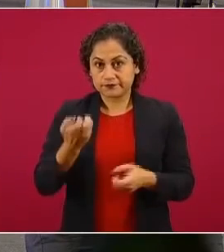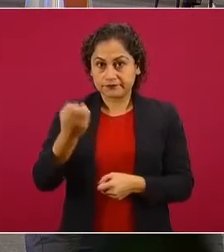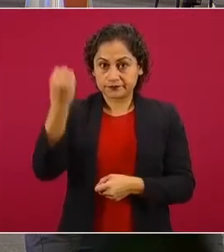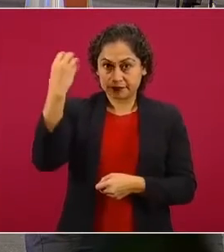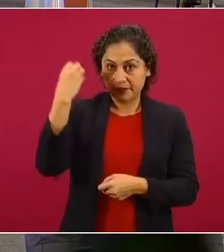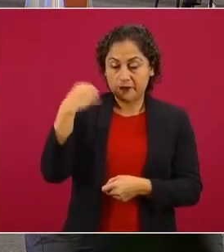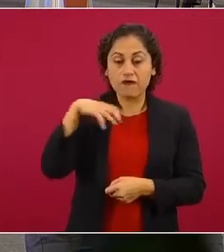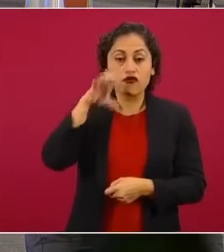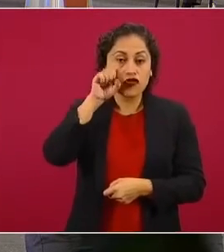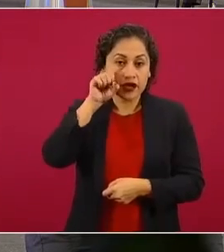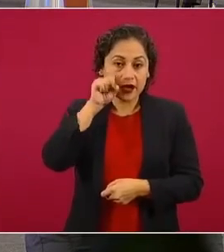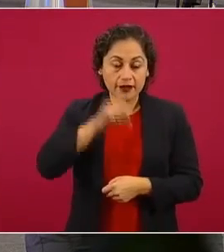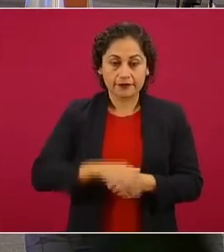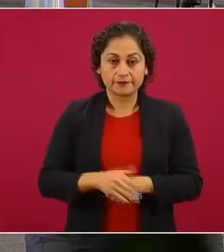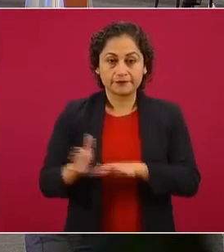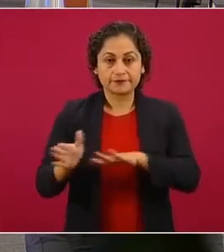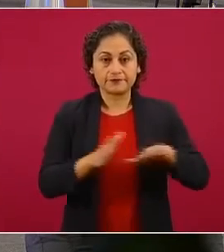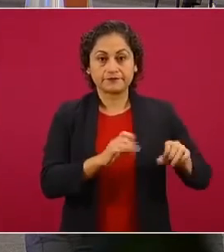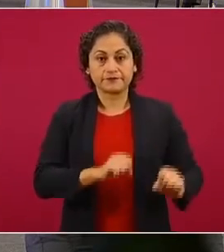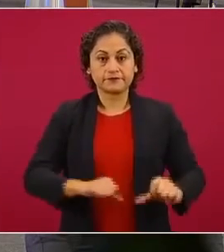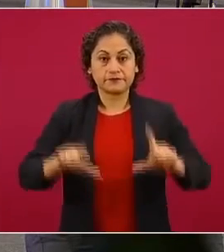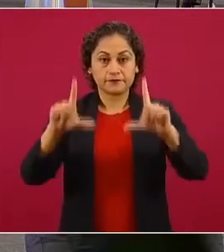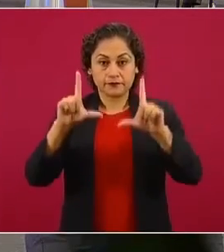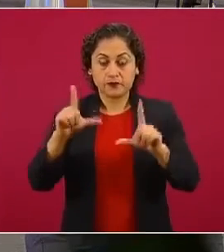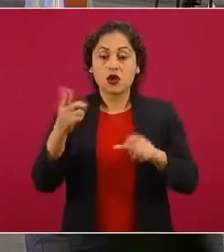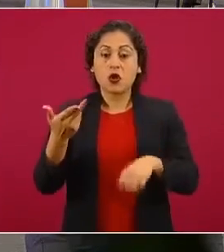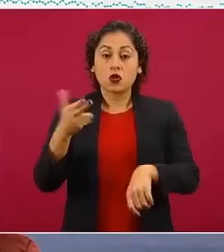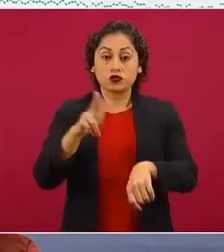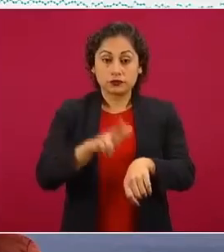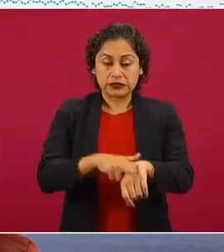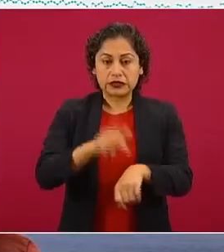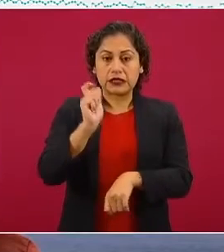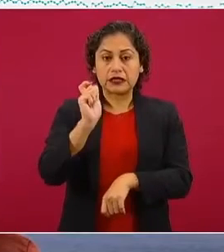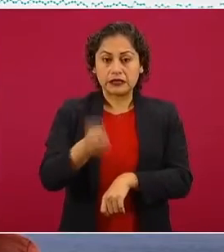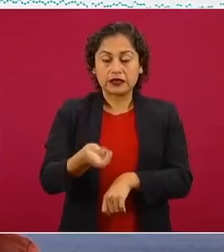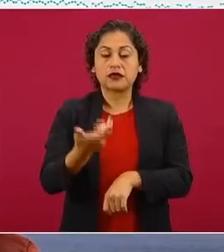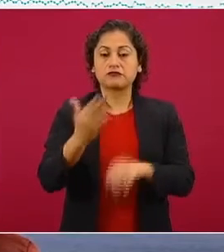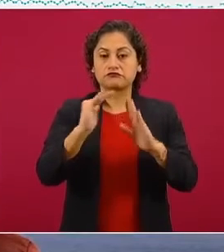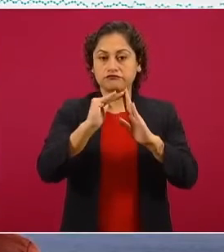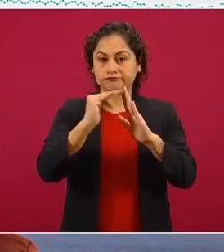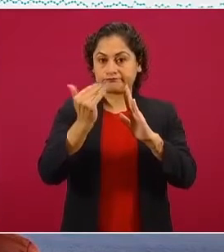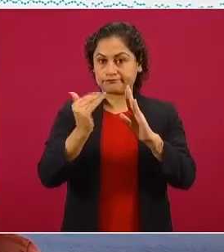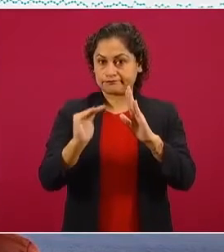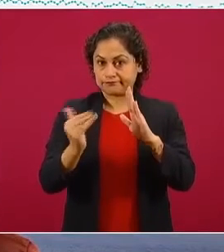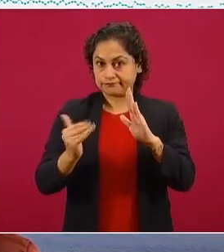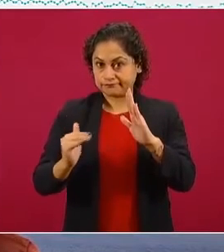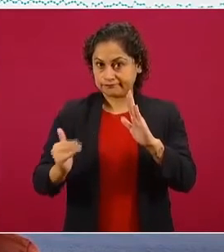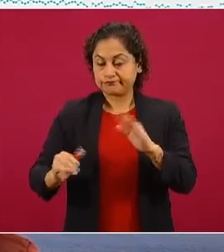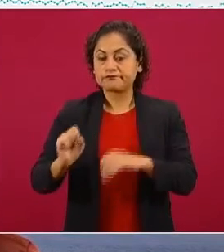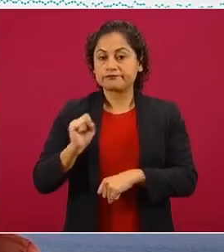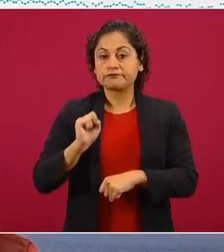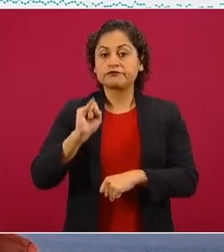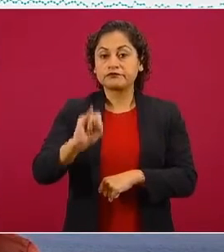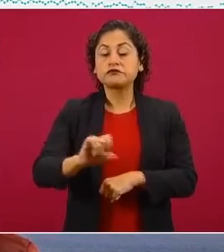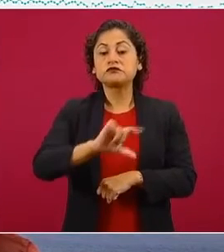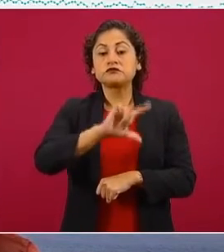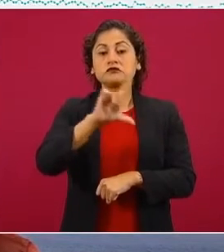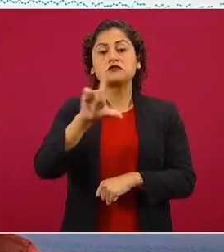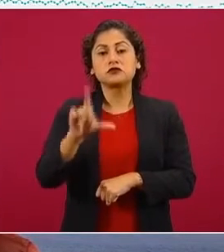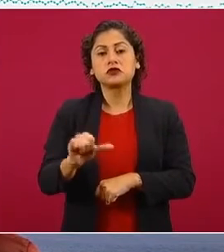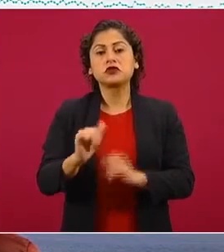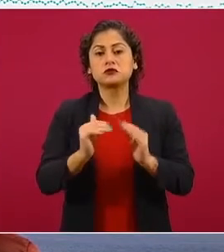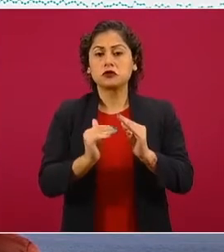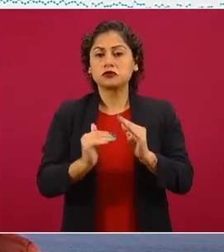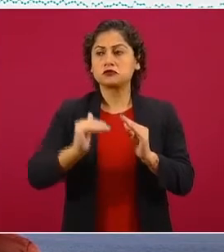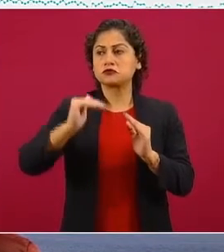naranja. La siguiente. Los hospitales en descenso su ocupación y después una tendencia leve